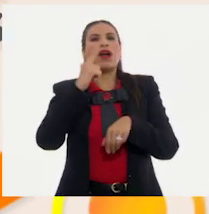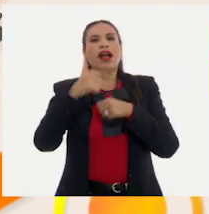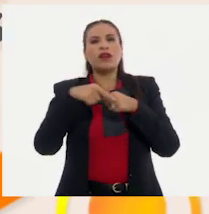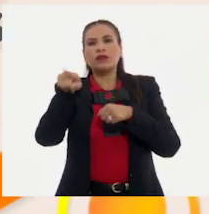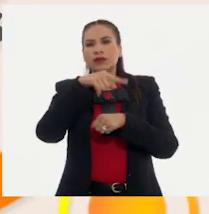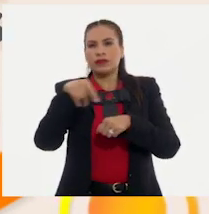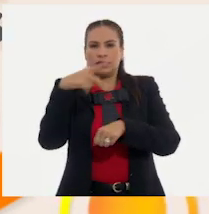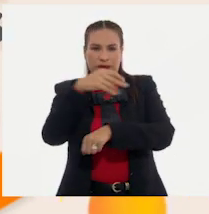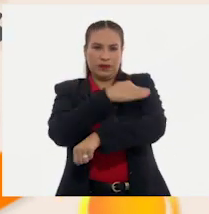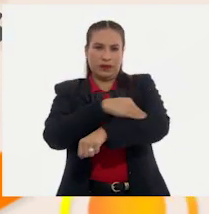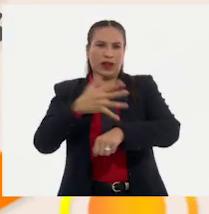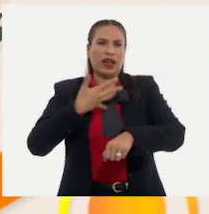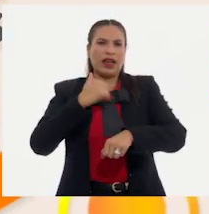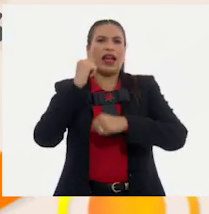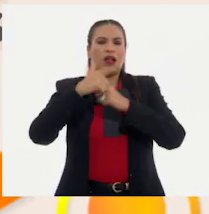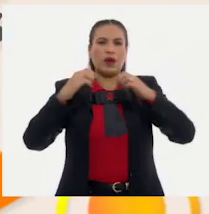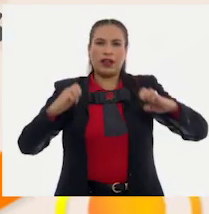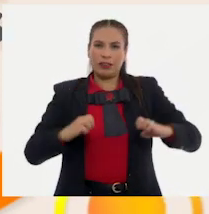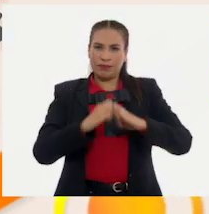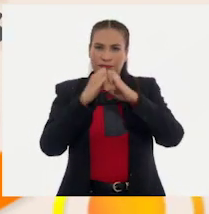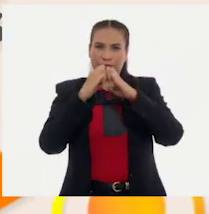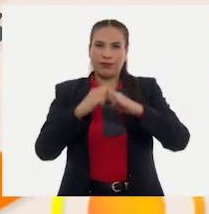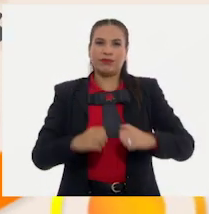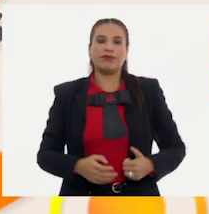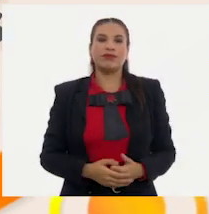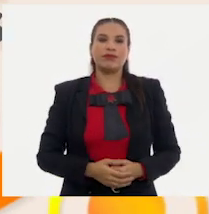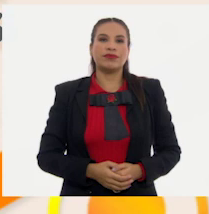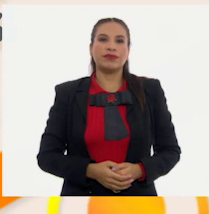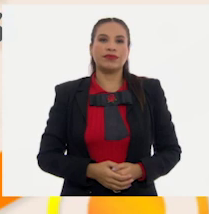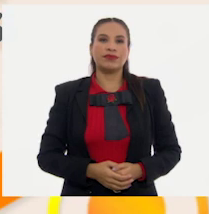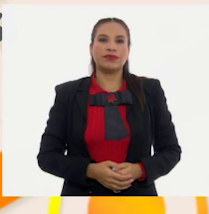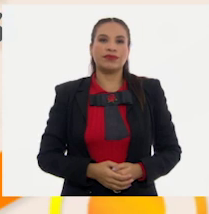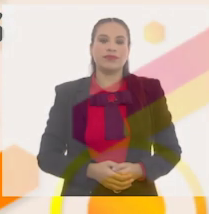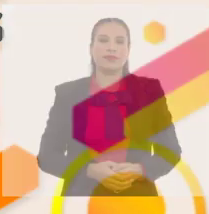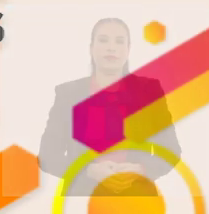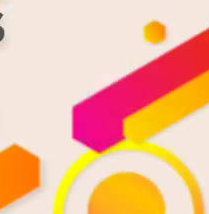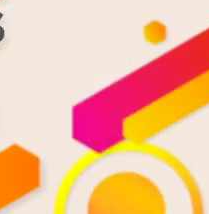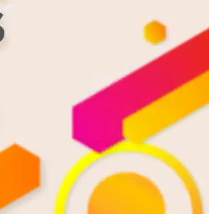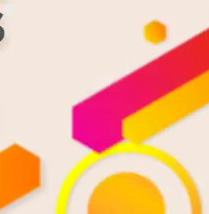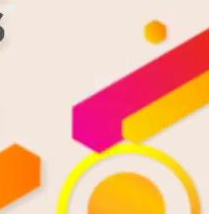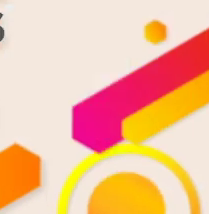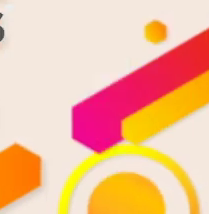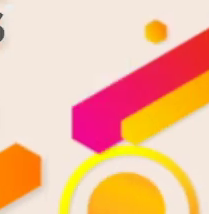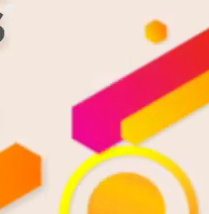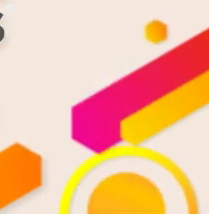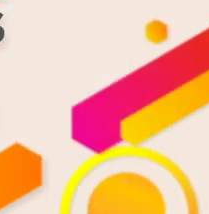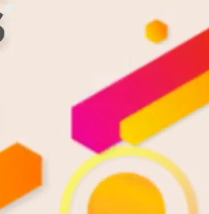alguien cerca de ti tenga una emergencia.